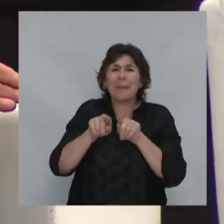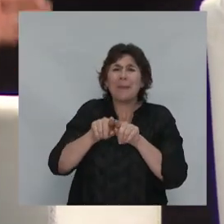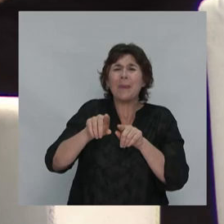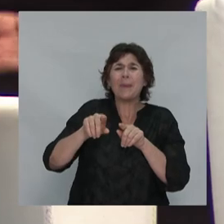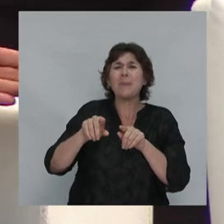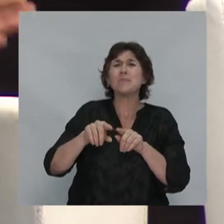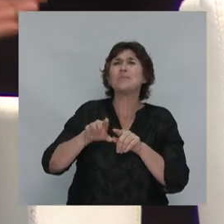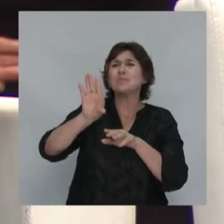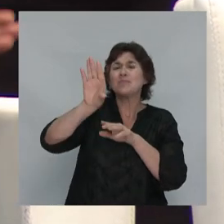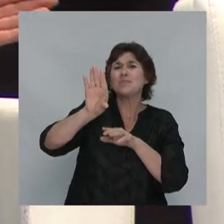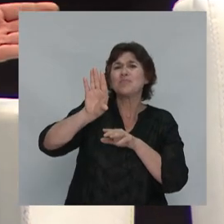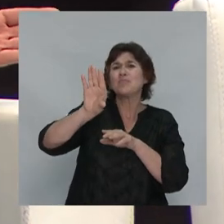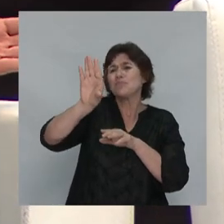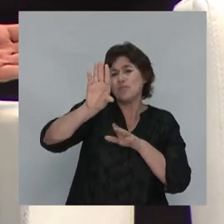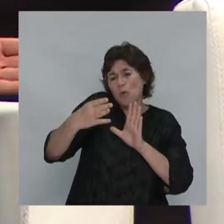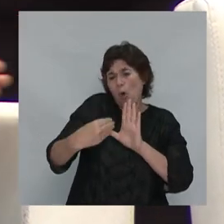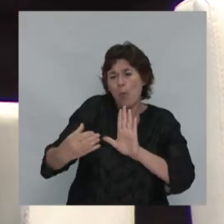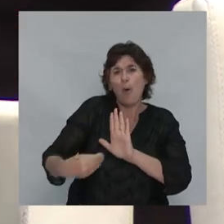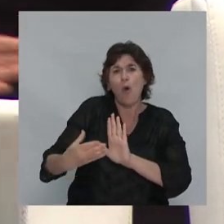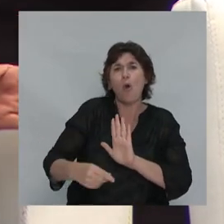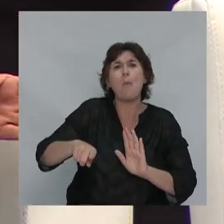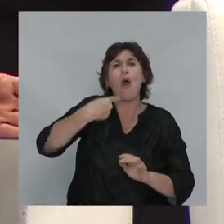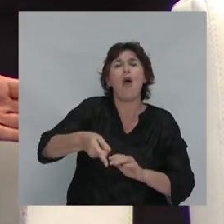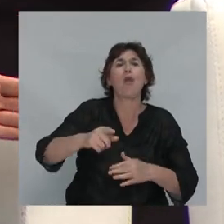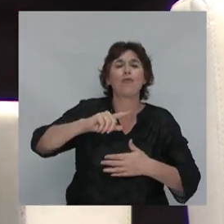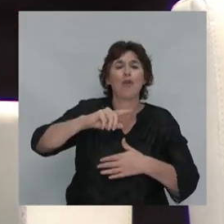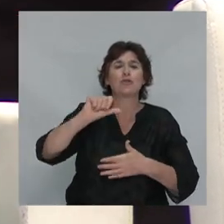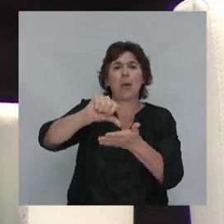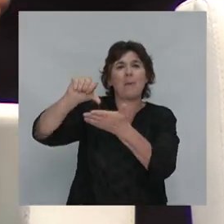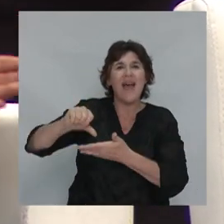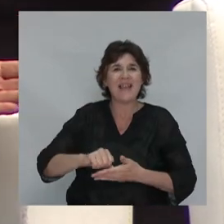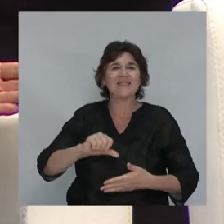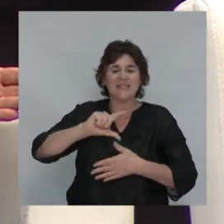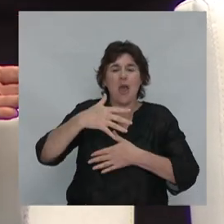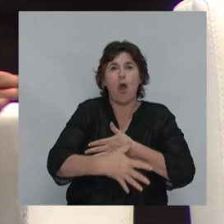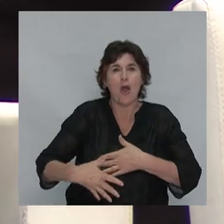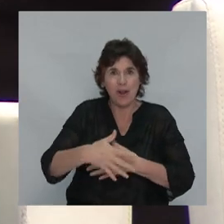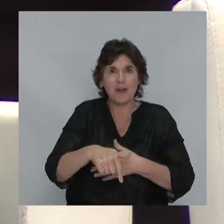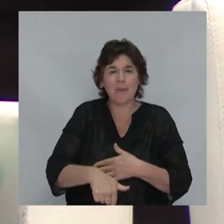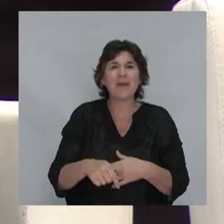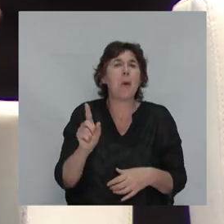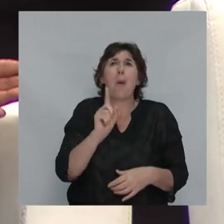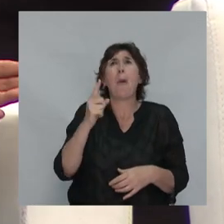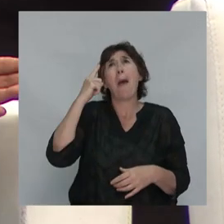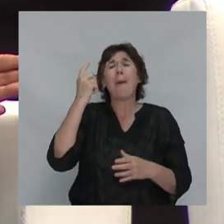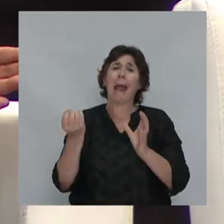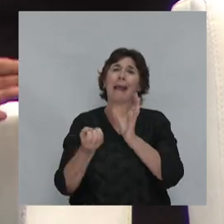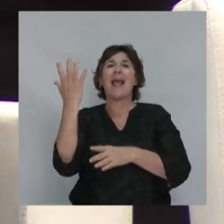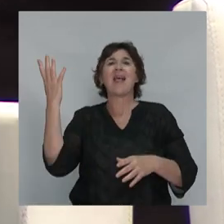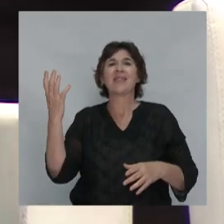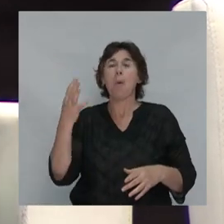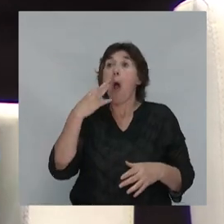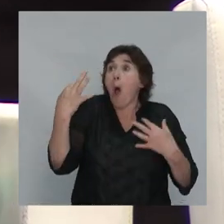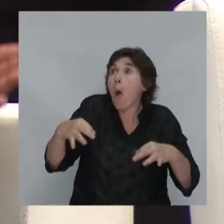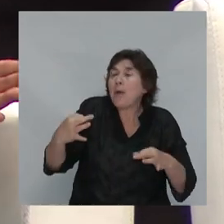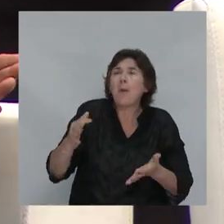cada uno de los países de nuestra región. No es nada original, no es nada creativo,